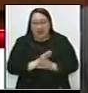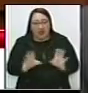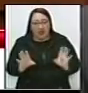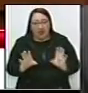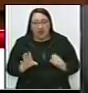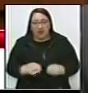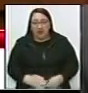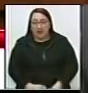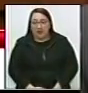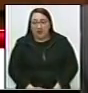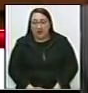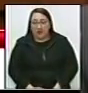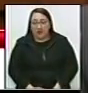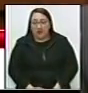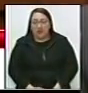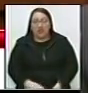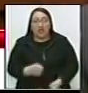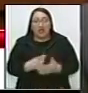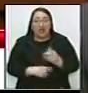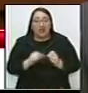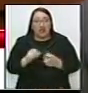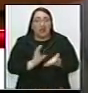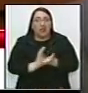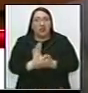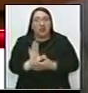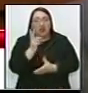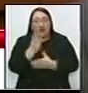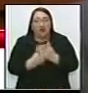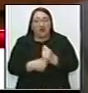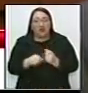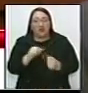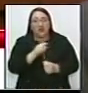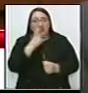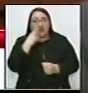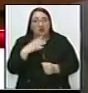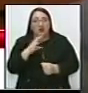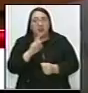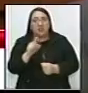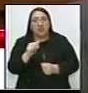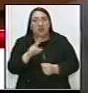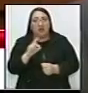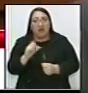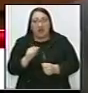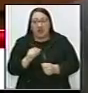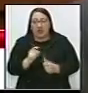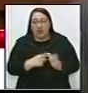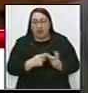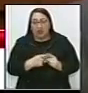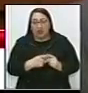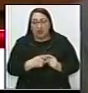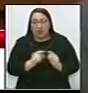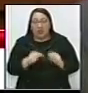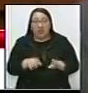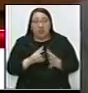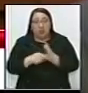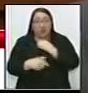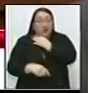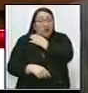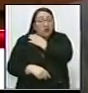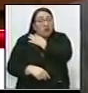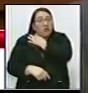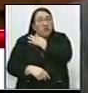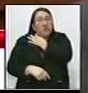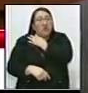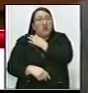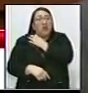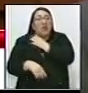gabinete, presidente, en el momento en que se le rechazó la confianza al señor Zavala. Así que ese es un punto que, si